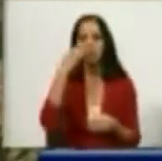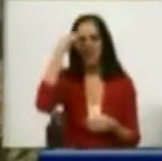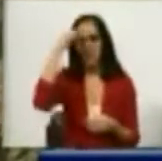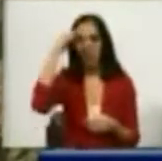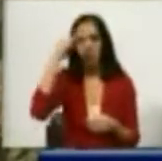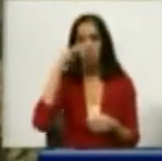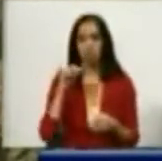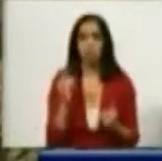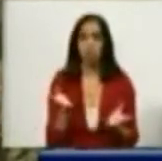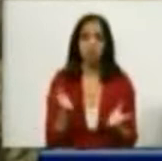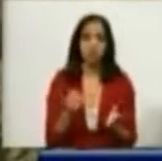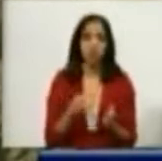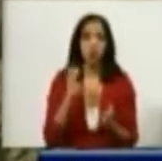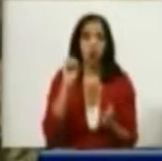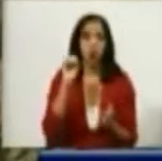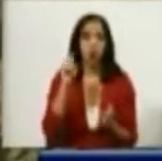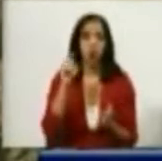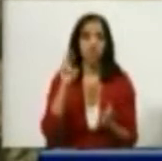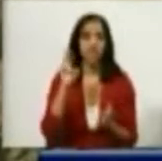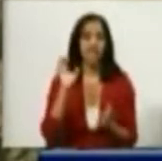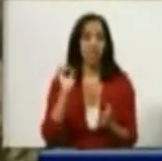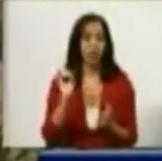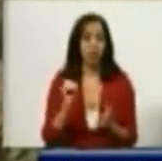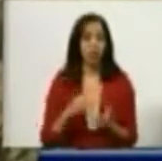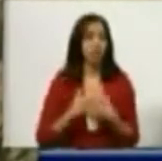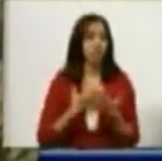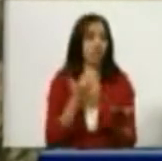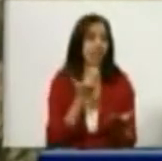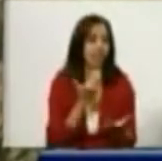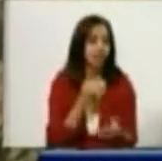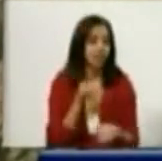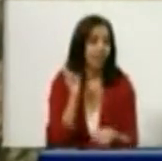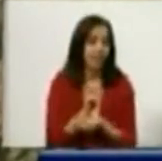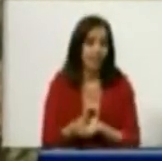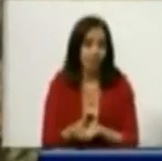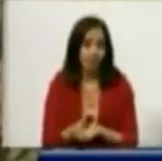Otero te ofreció algo te engañaron